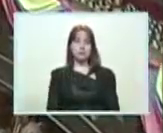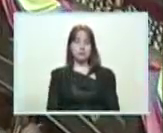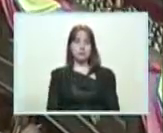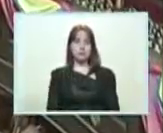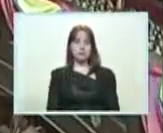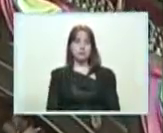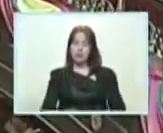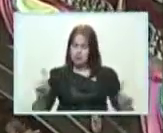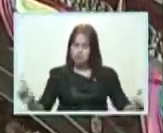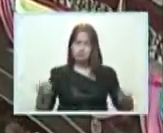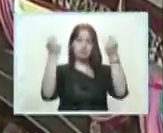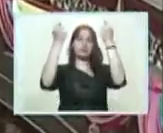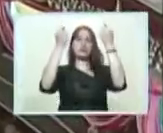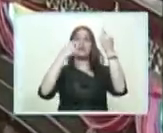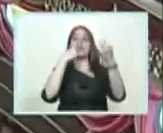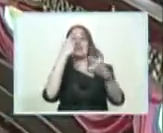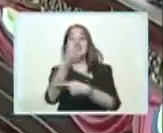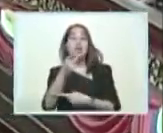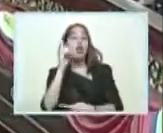Y lo levantó con la verdad.